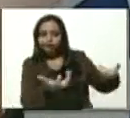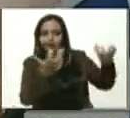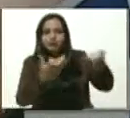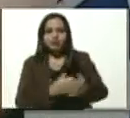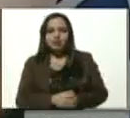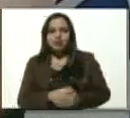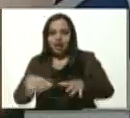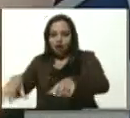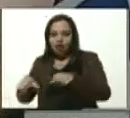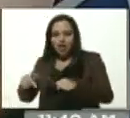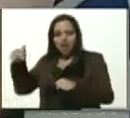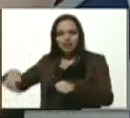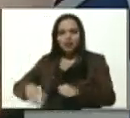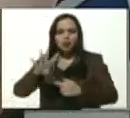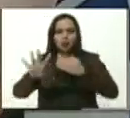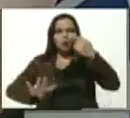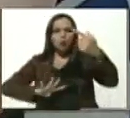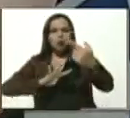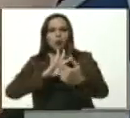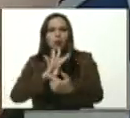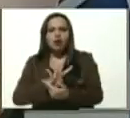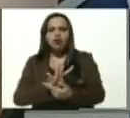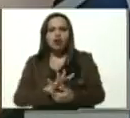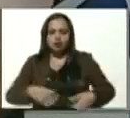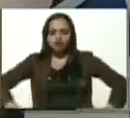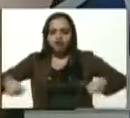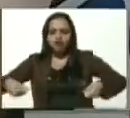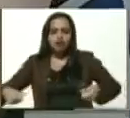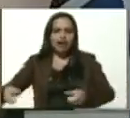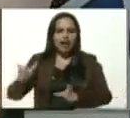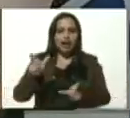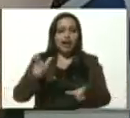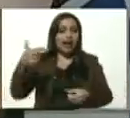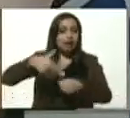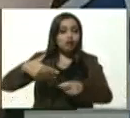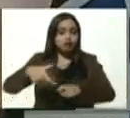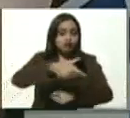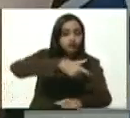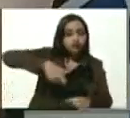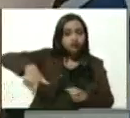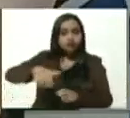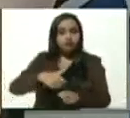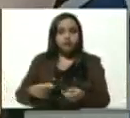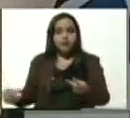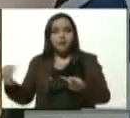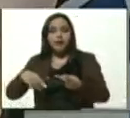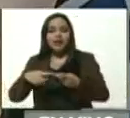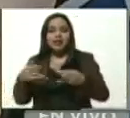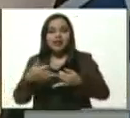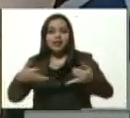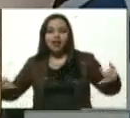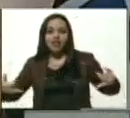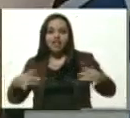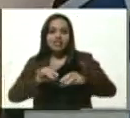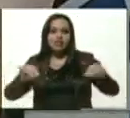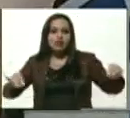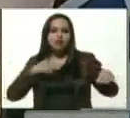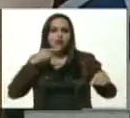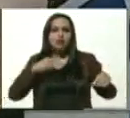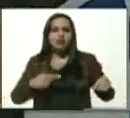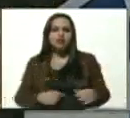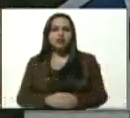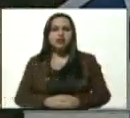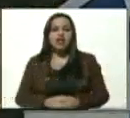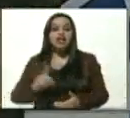mostramos acá, 4 bidones de combustible, 10 cilindros metálicos de 2 cables de cobre y 3 botellas transparentes con tentivas de